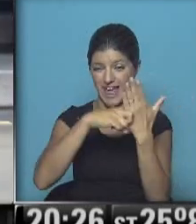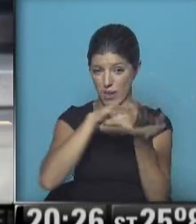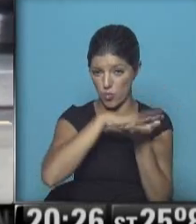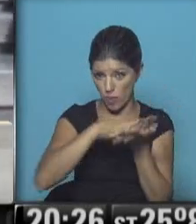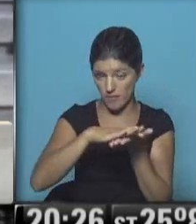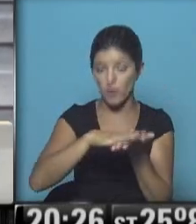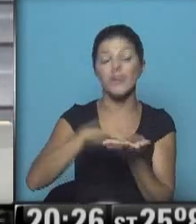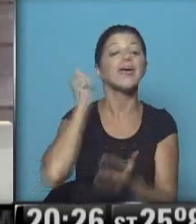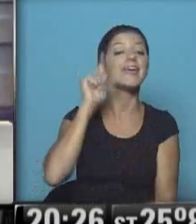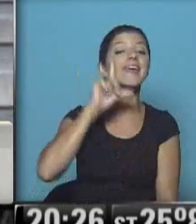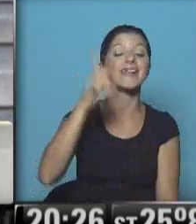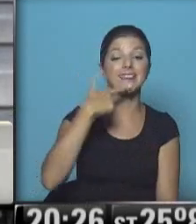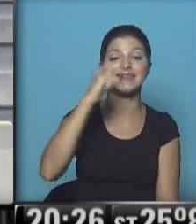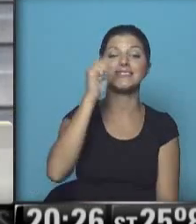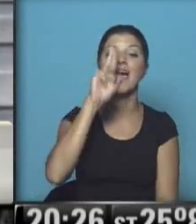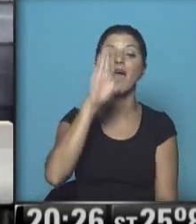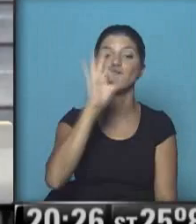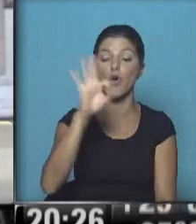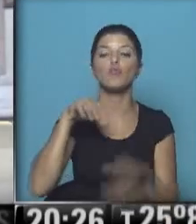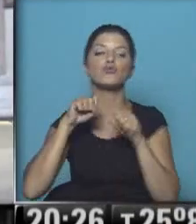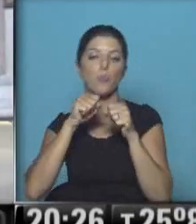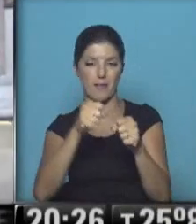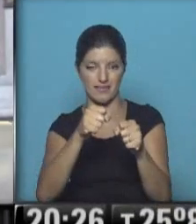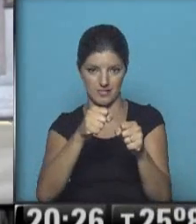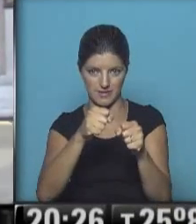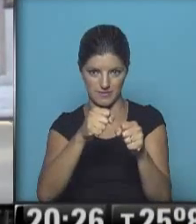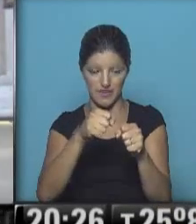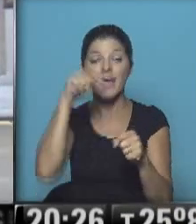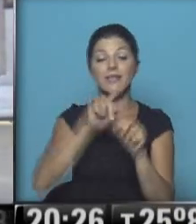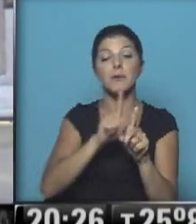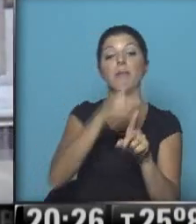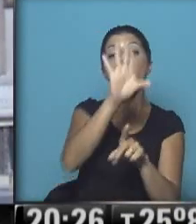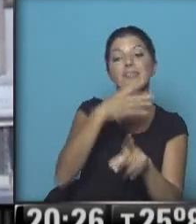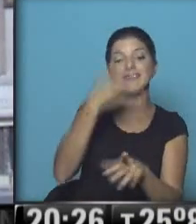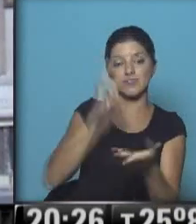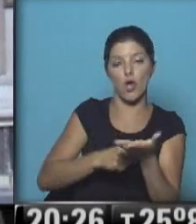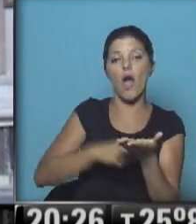por la procuradora Gils Carbó en el último día hábil de 2014.